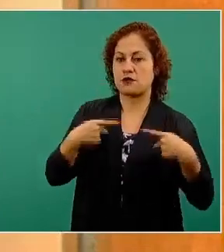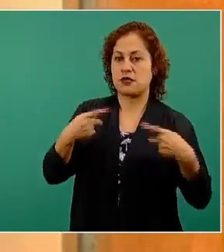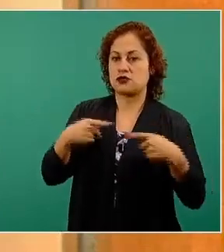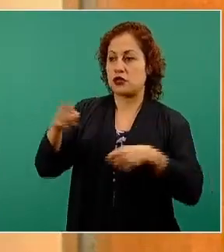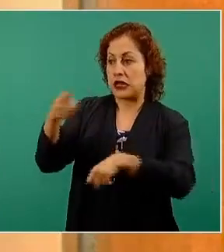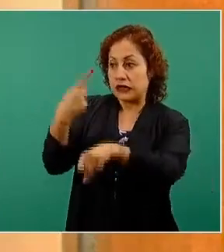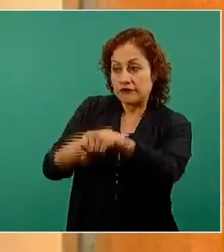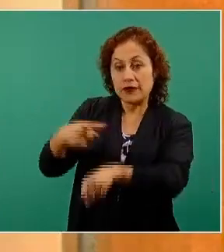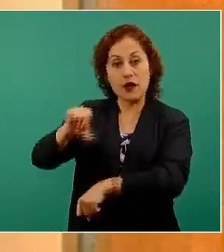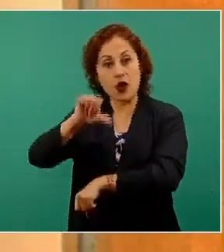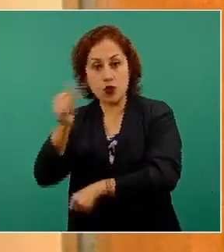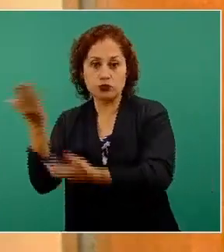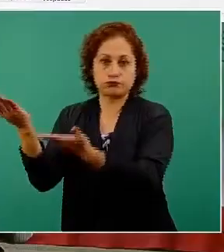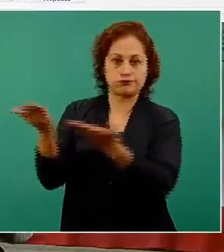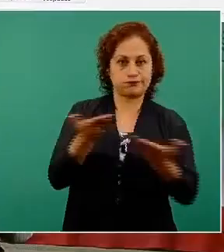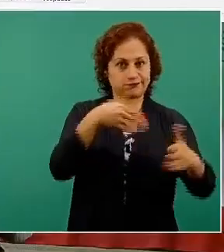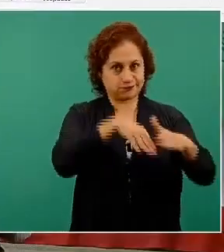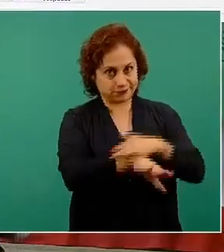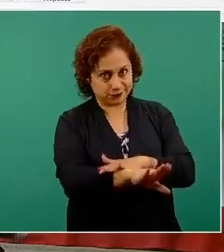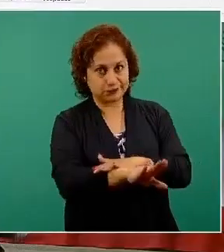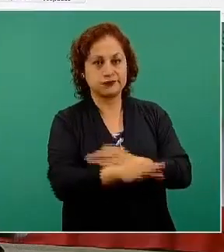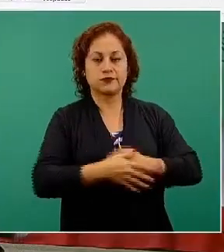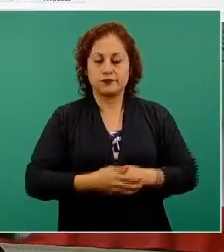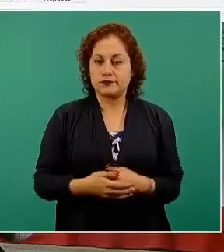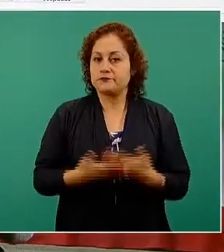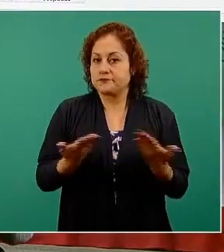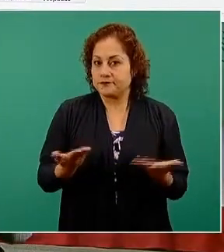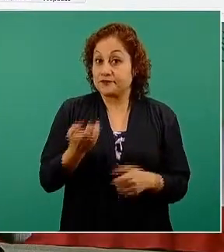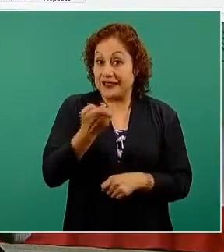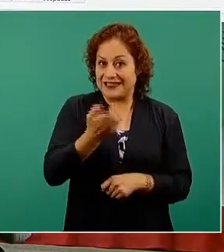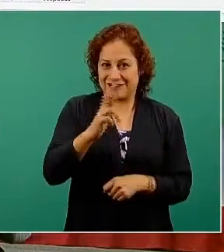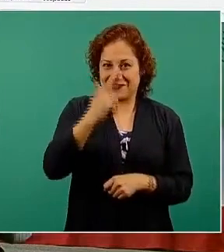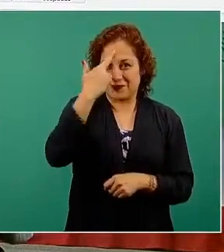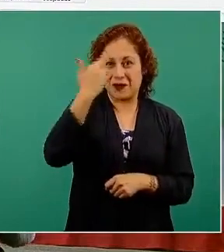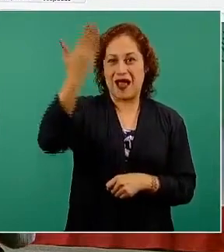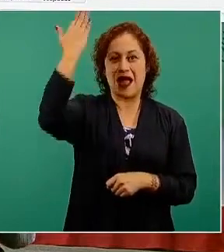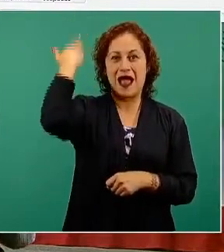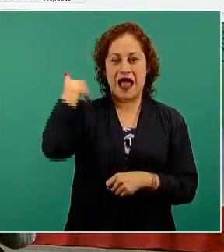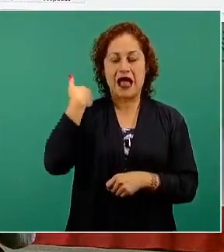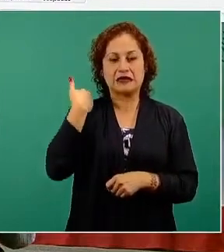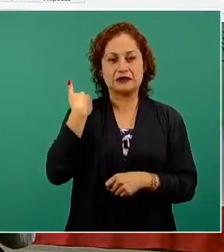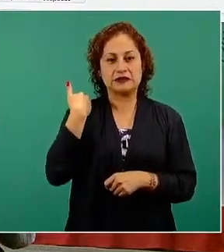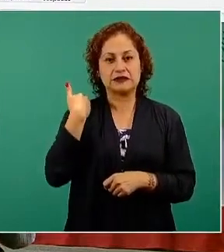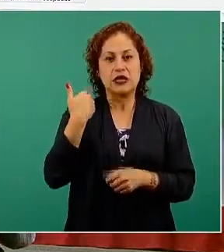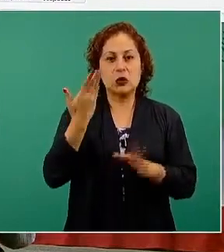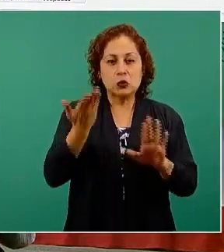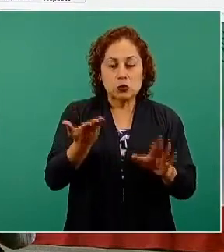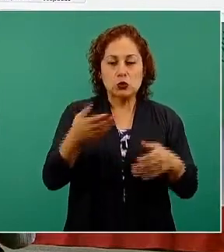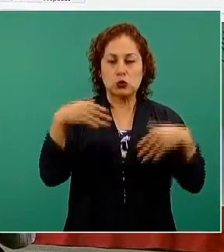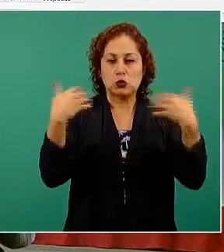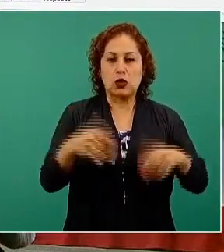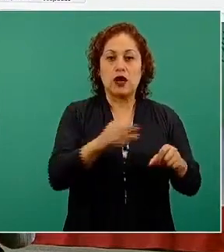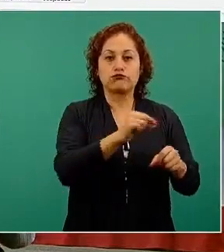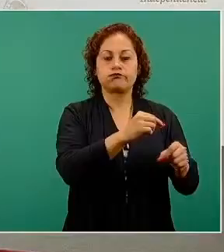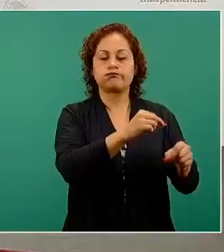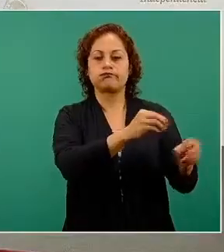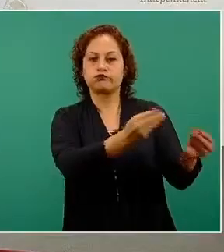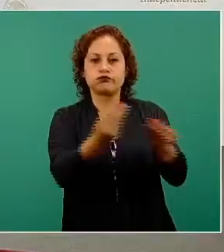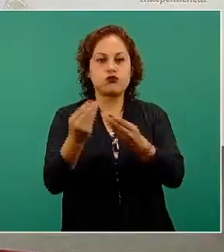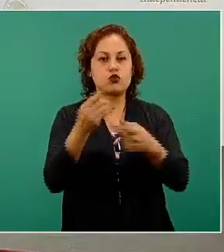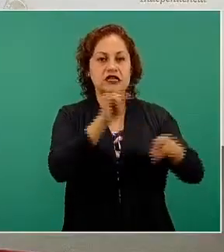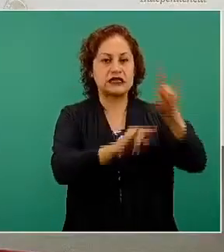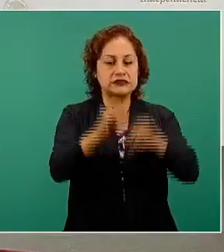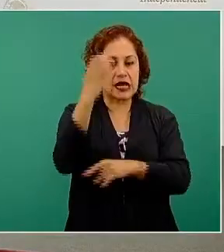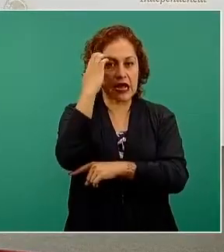reconvertir todo lo que pudiéramos para hacer la atención de pacientes con COVID, ¿no? Especialmente en los pacientes críticos. Entonces se